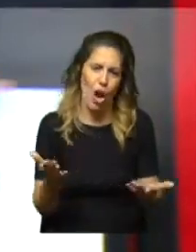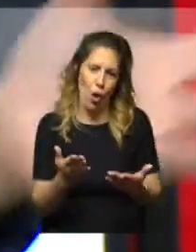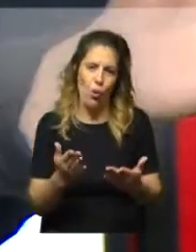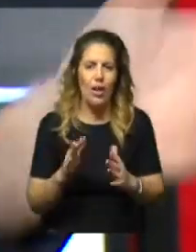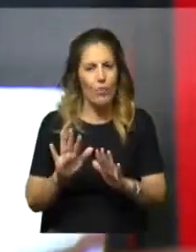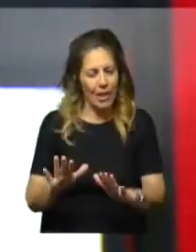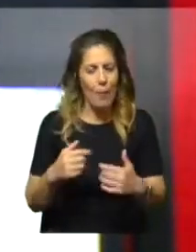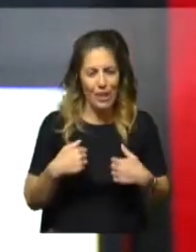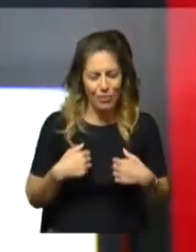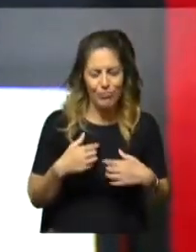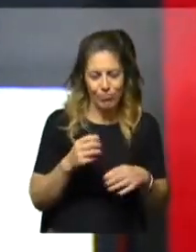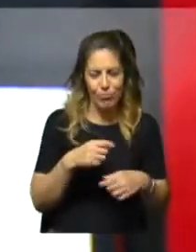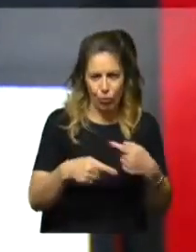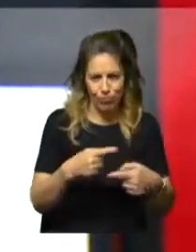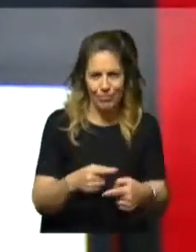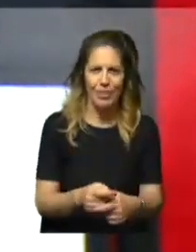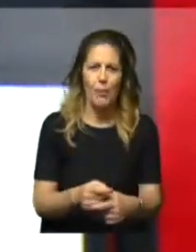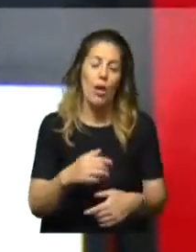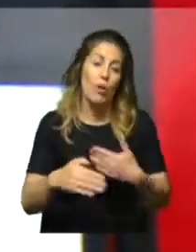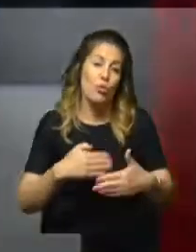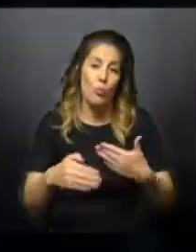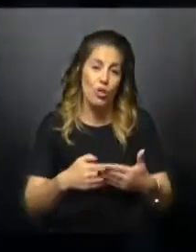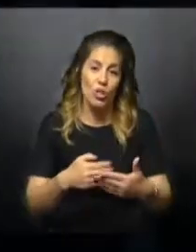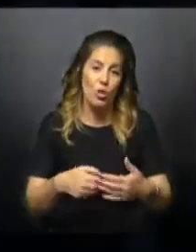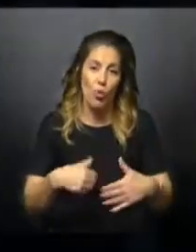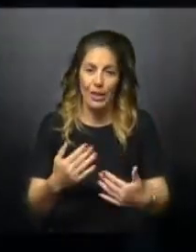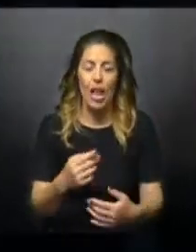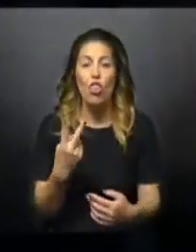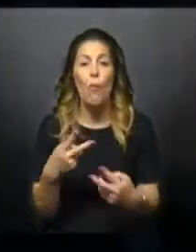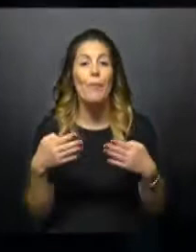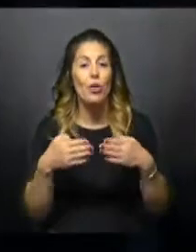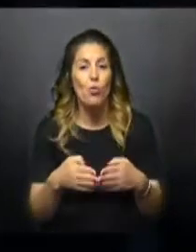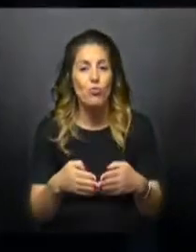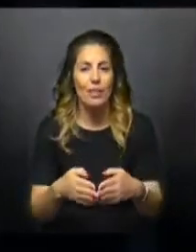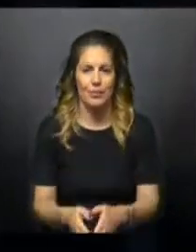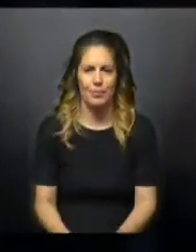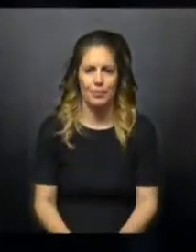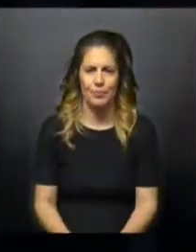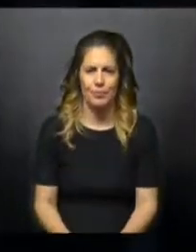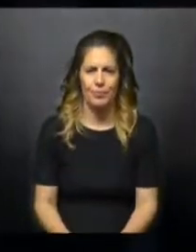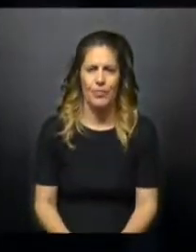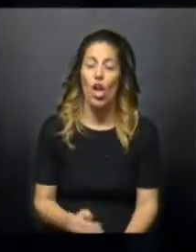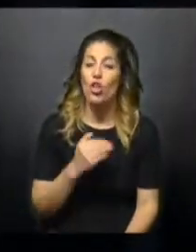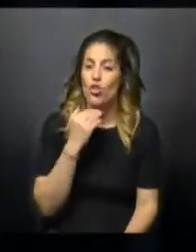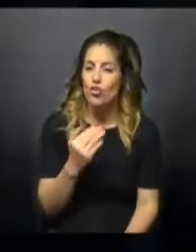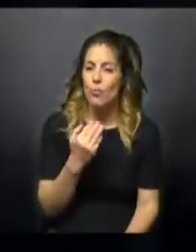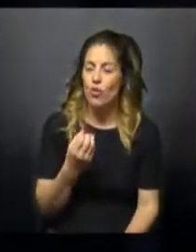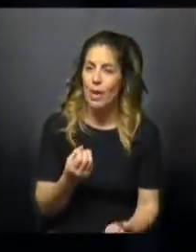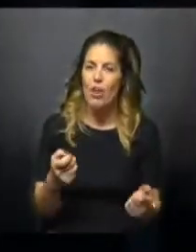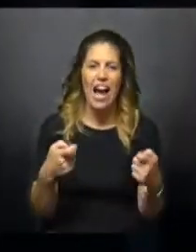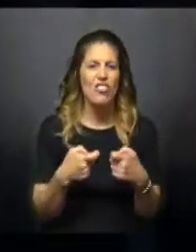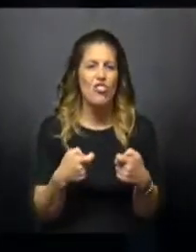es un proceso como cualquier otro dos dos estas preguntas porque no sé por qué hay como una una asociación